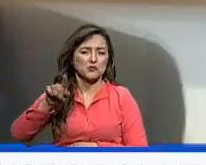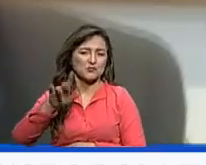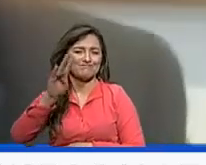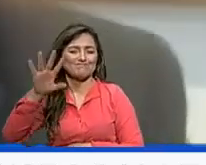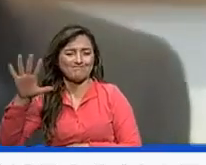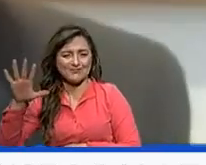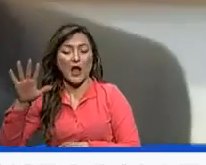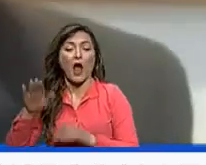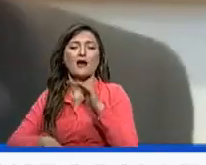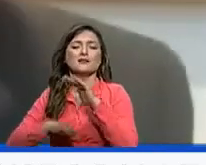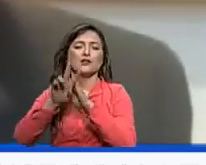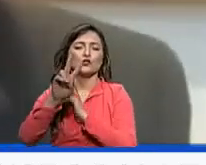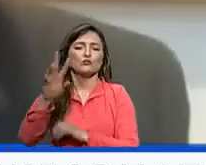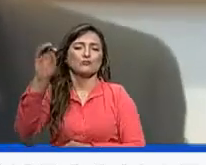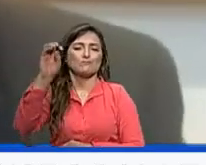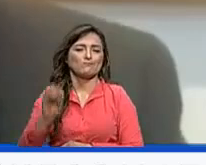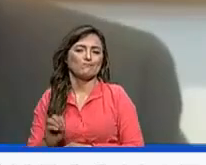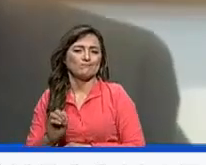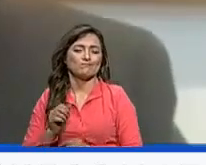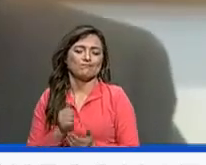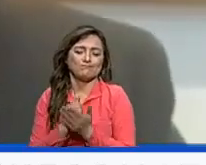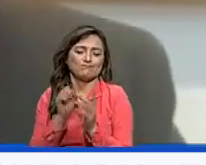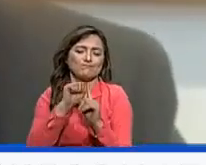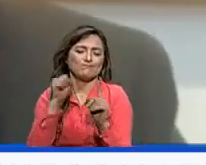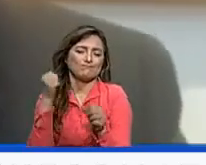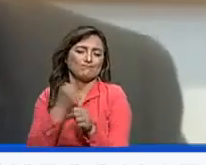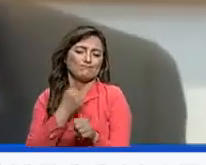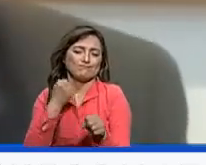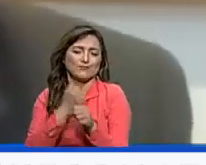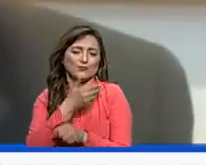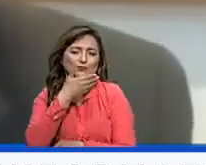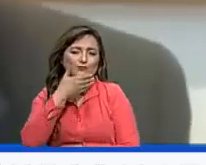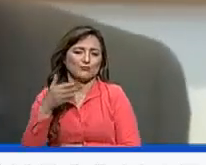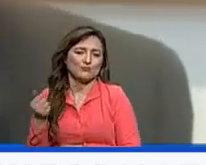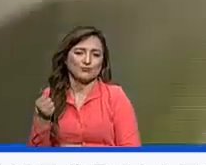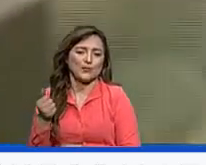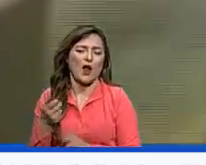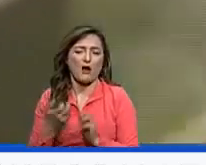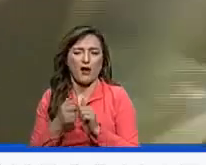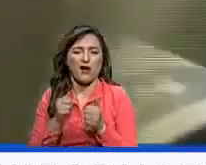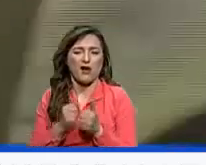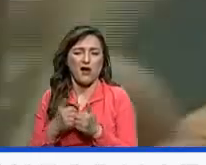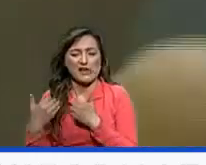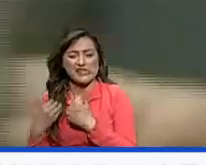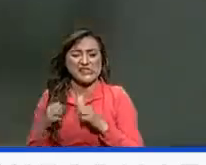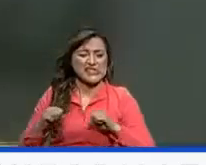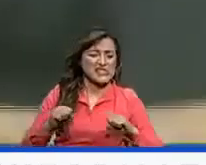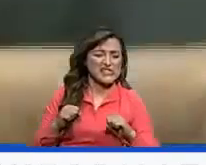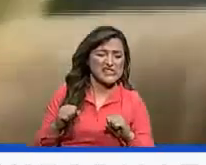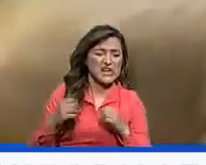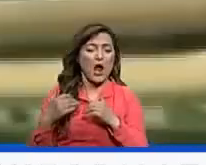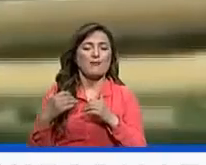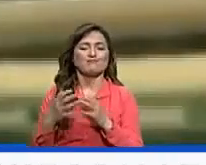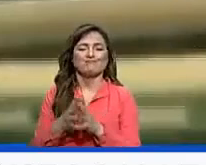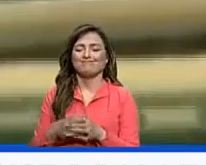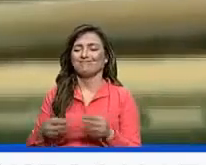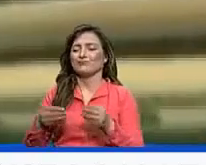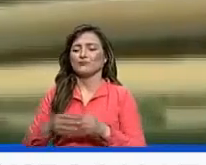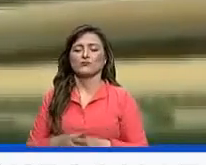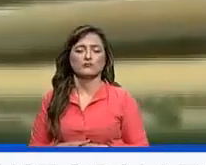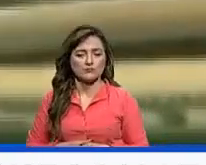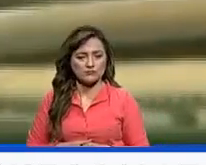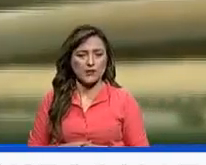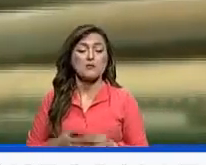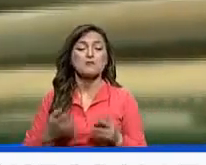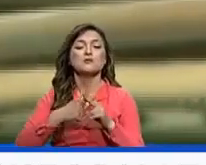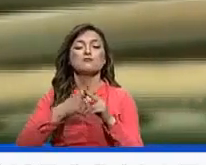emprendedores. Puede generar un mejor sistema de trabajo al no tener tantas cargas. Este régimen estará vigente durante 3 años a partir